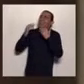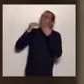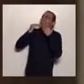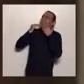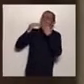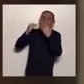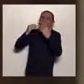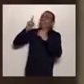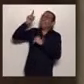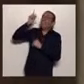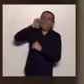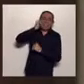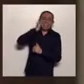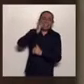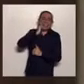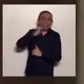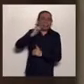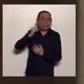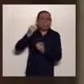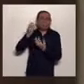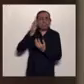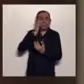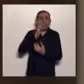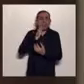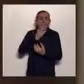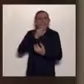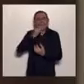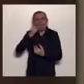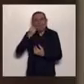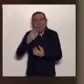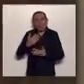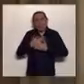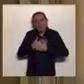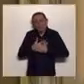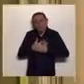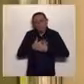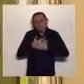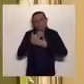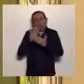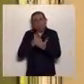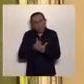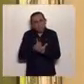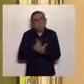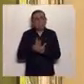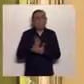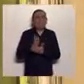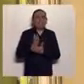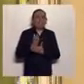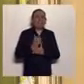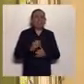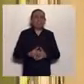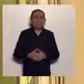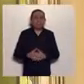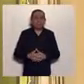Den gracias al Señor porque es bueno, porque es eterno su